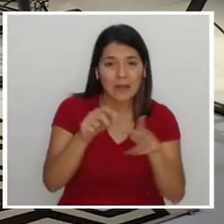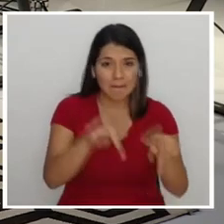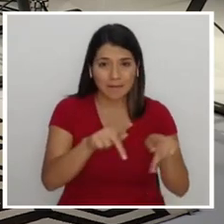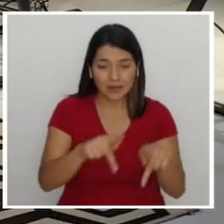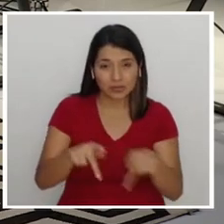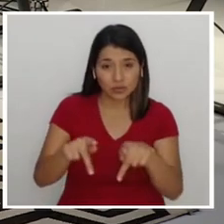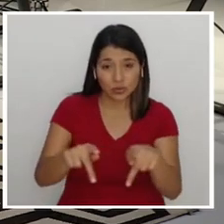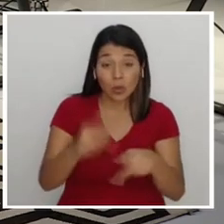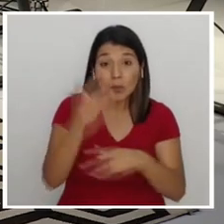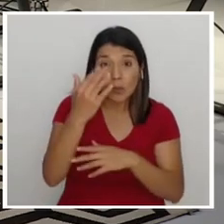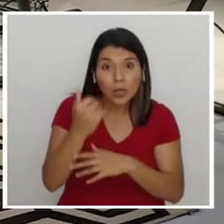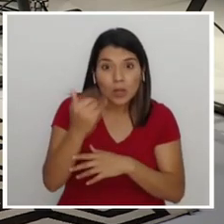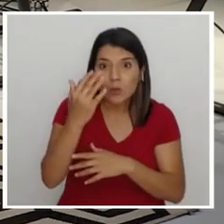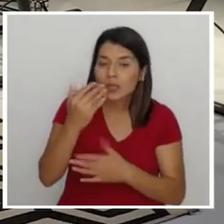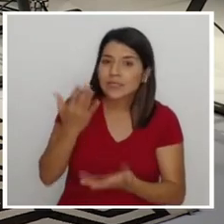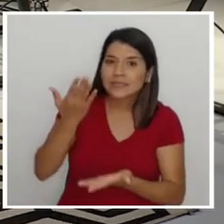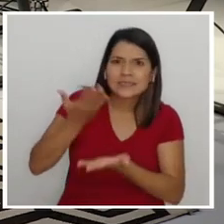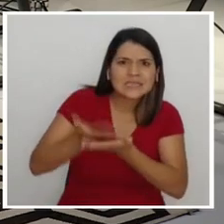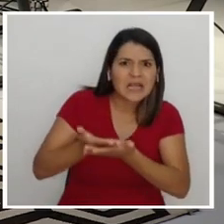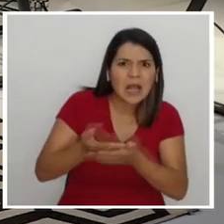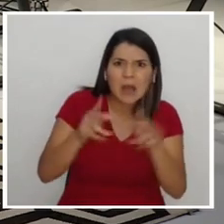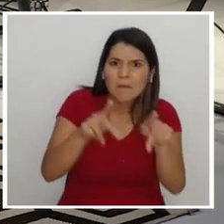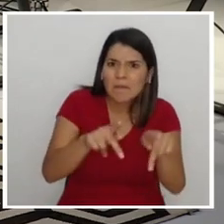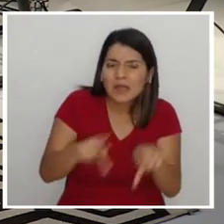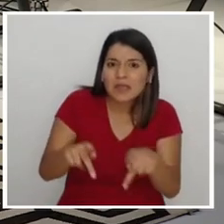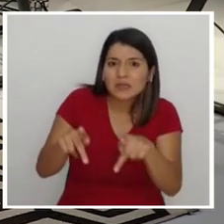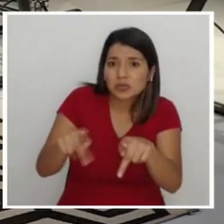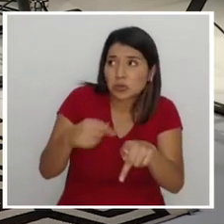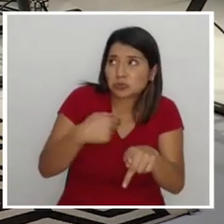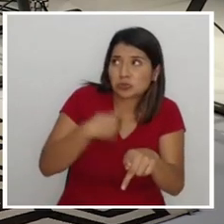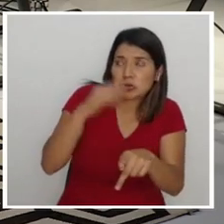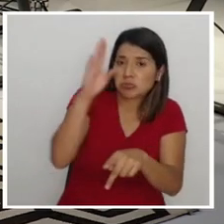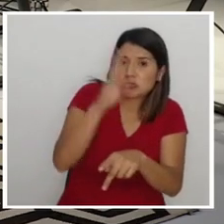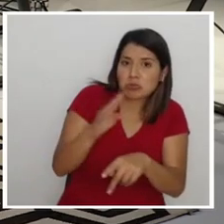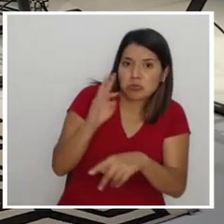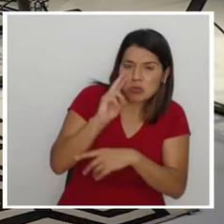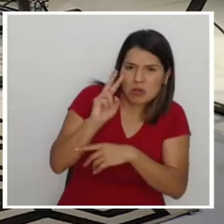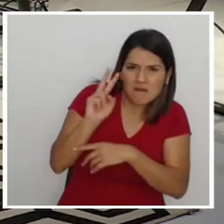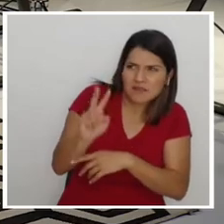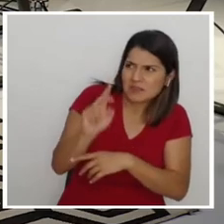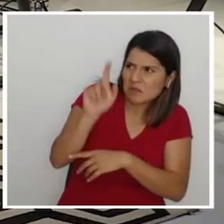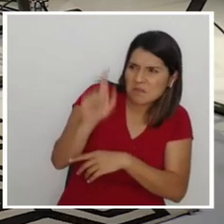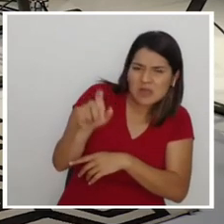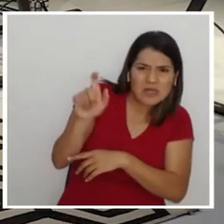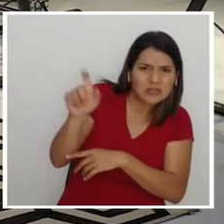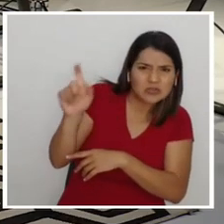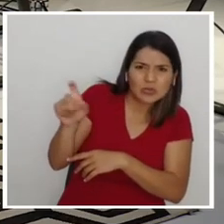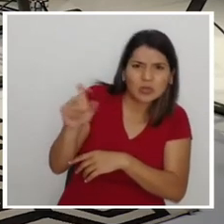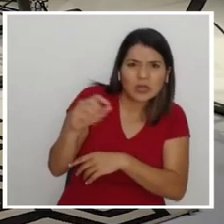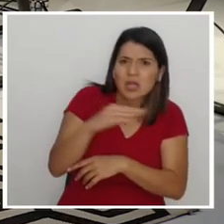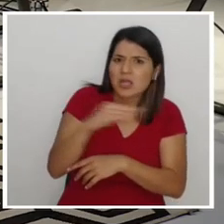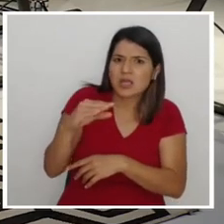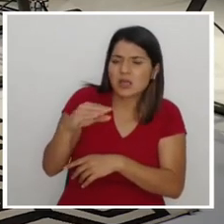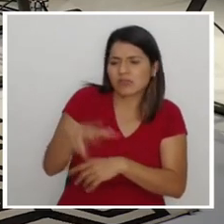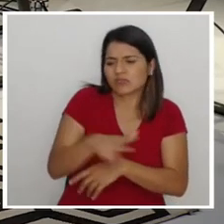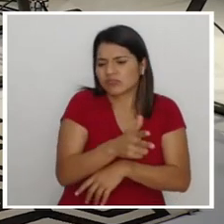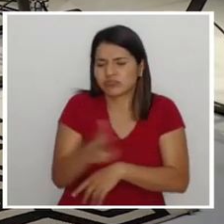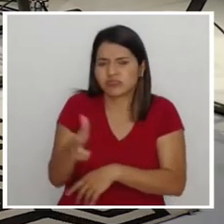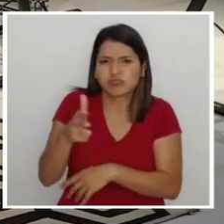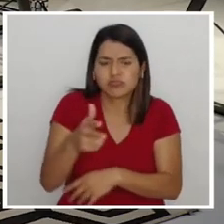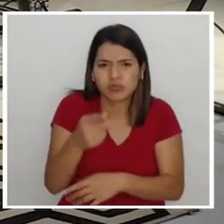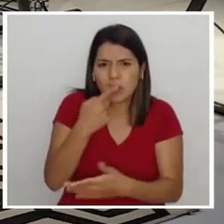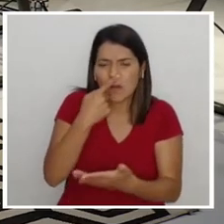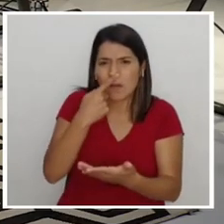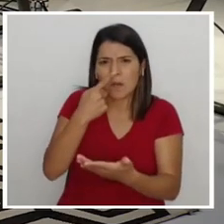llegaban gente que ni siquiera uno en su vida había visto, civiles, y parqueaban una microbús, sacaban termos de